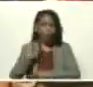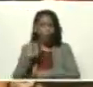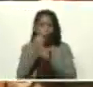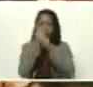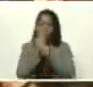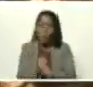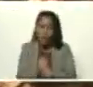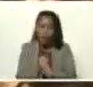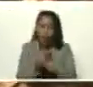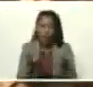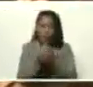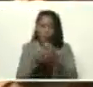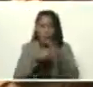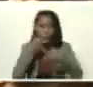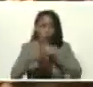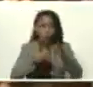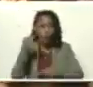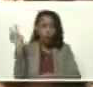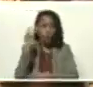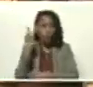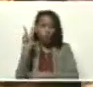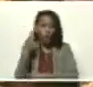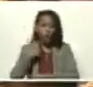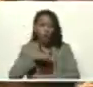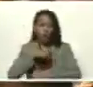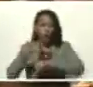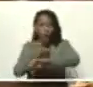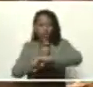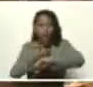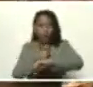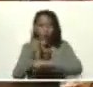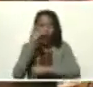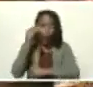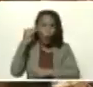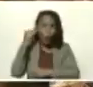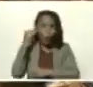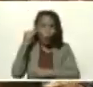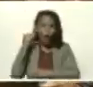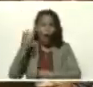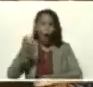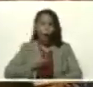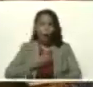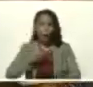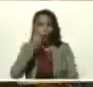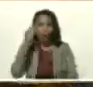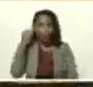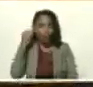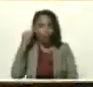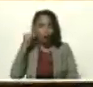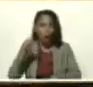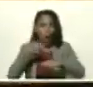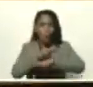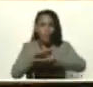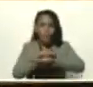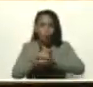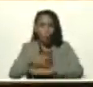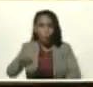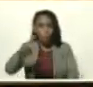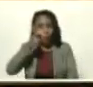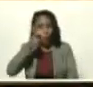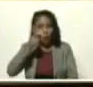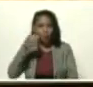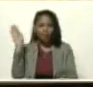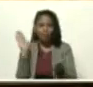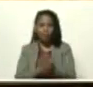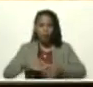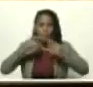que el Partido Socialista Unido de Venezuela, nuestros gobernadores, gobernadoras, alcaldes, alcaldesas, los ministros de seguridad, se